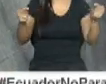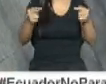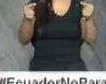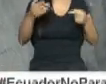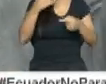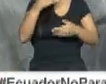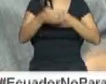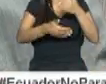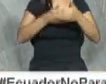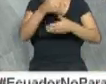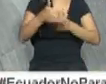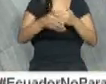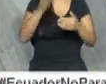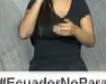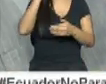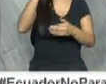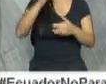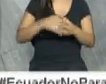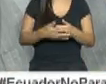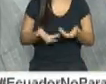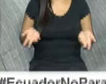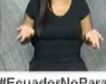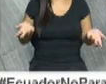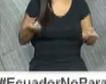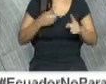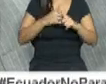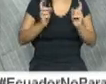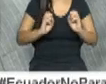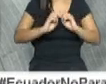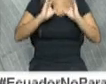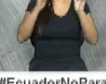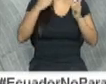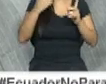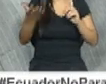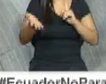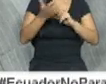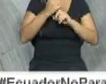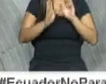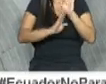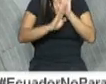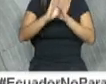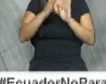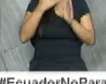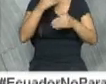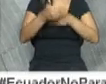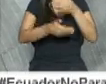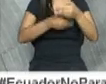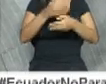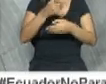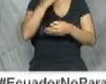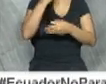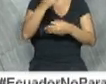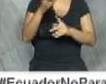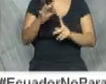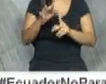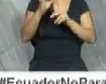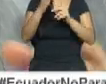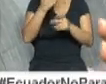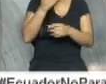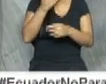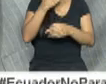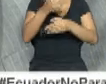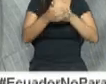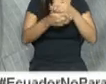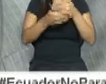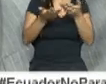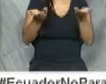que se venía, ¿sí? Entonces yo creo que lograron desarrollar doctrina, desarrollaron unidades especiales como los IBIA,